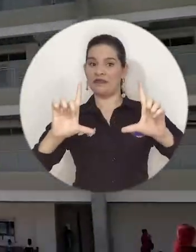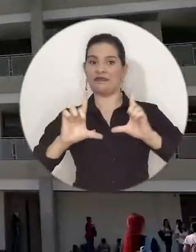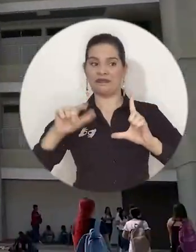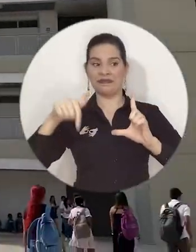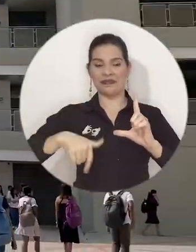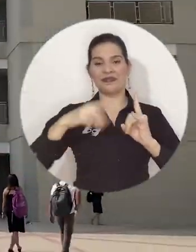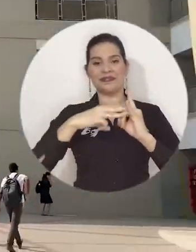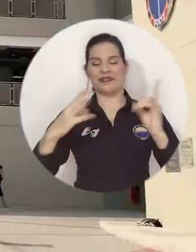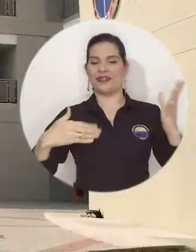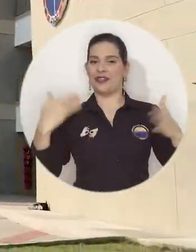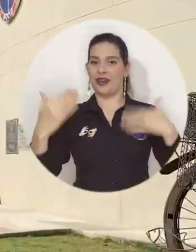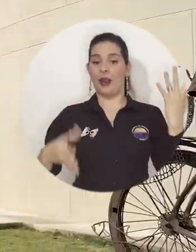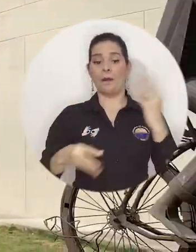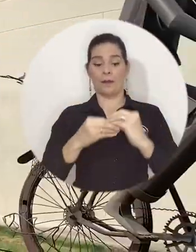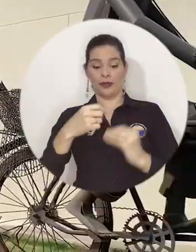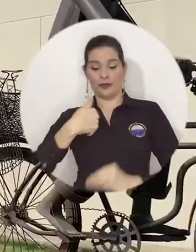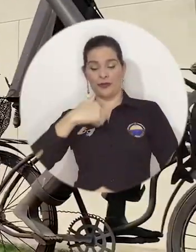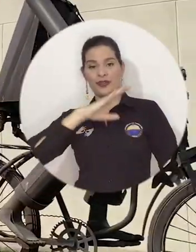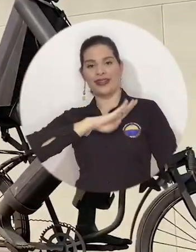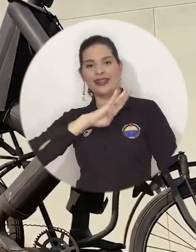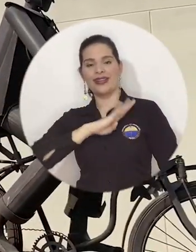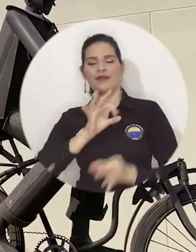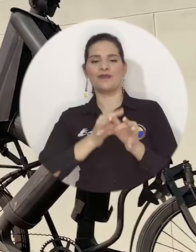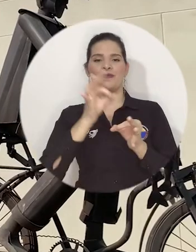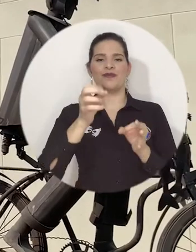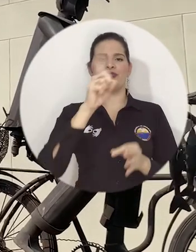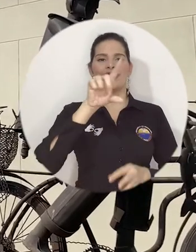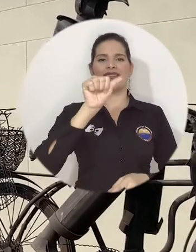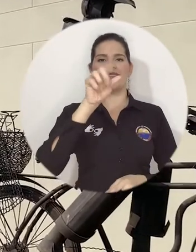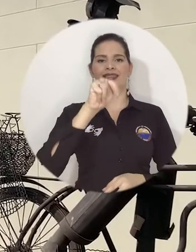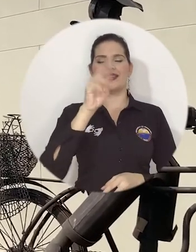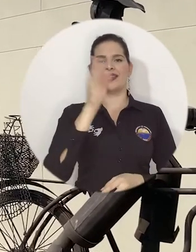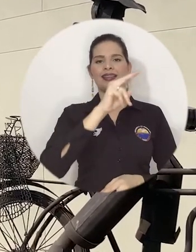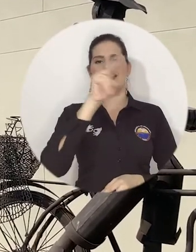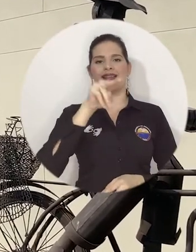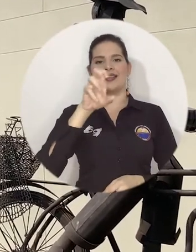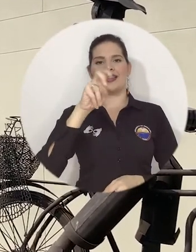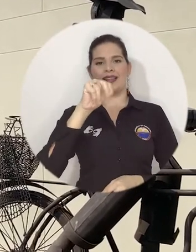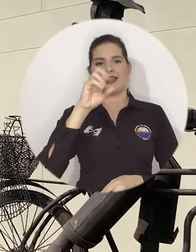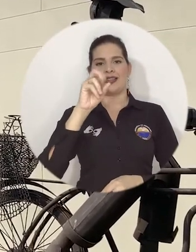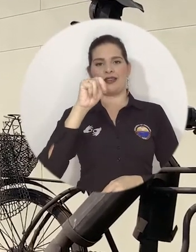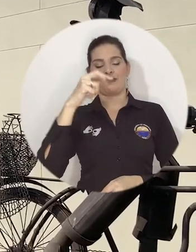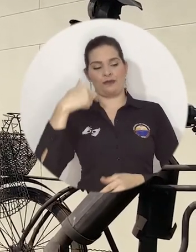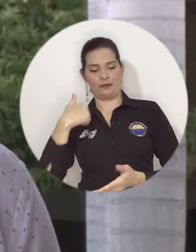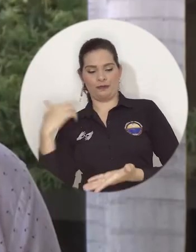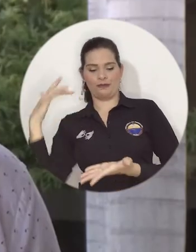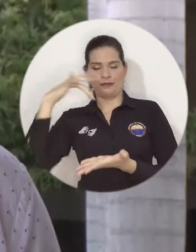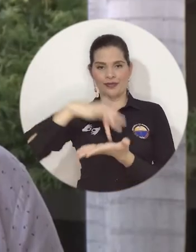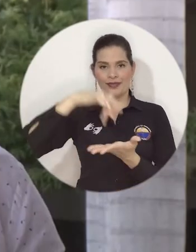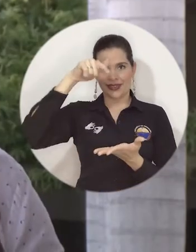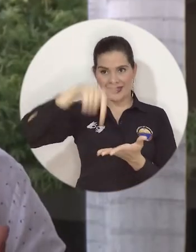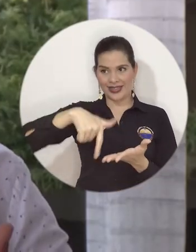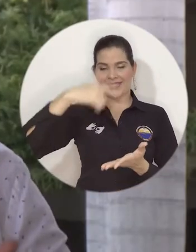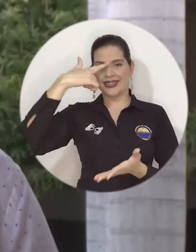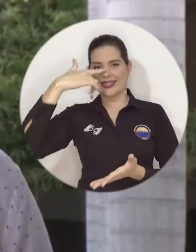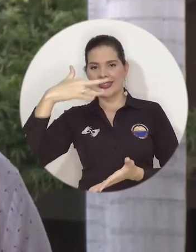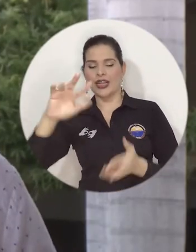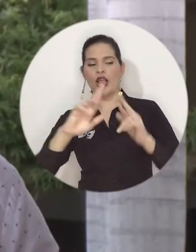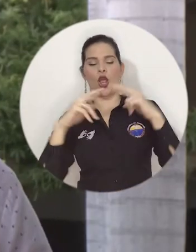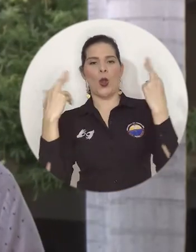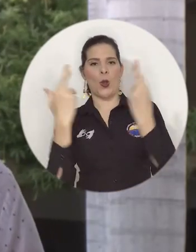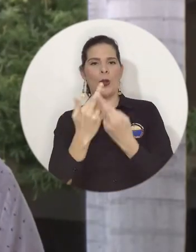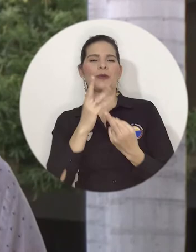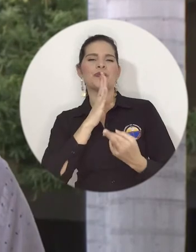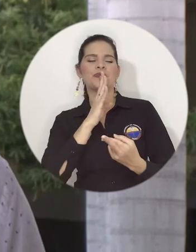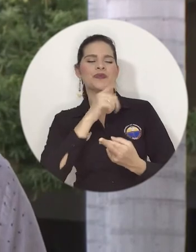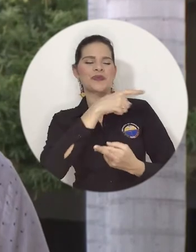de esta institución y siendo alcalde del municipio de San Zenón, vine hasta acá a una reunión con el rector,